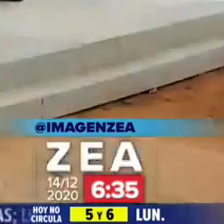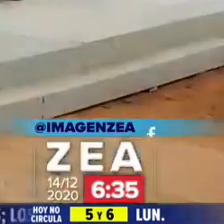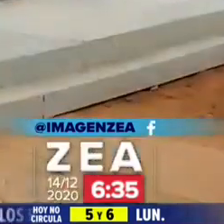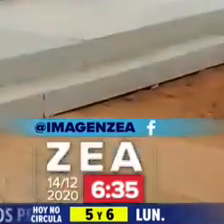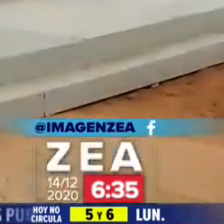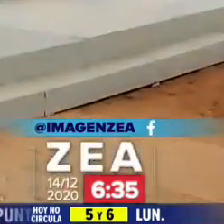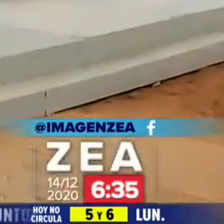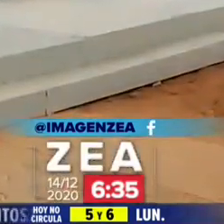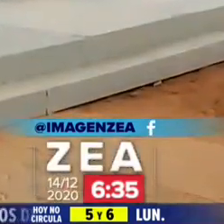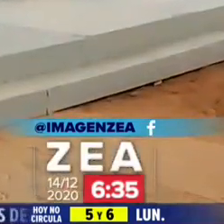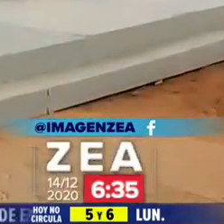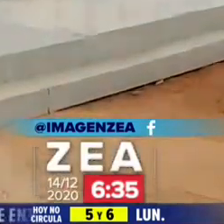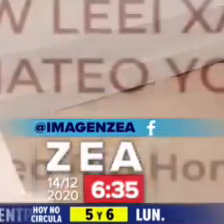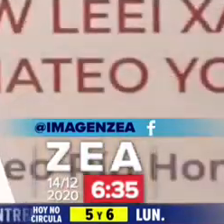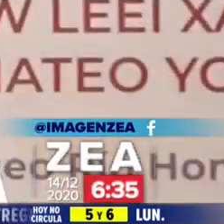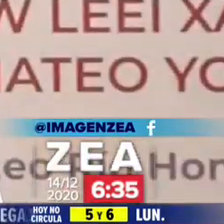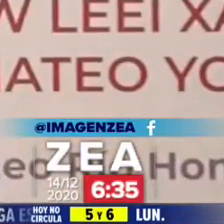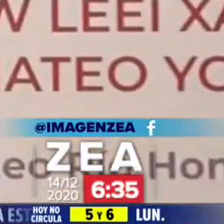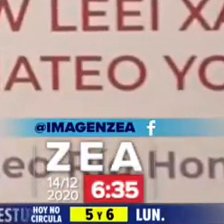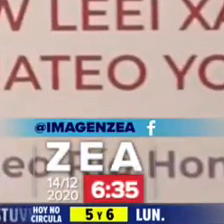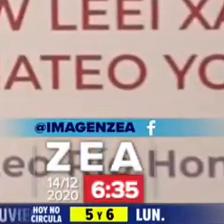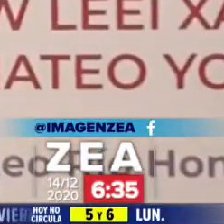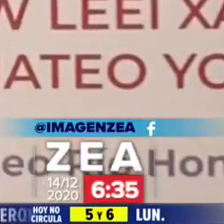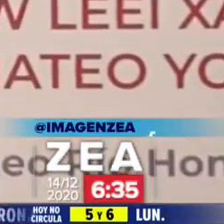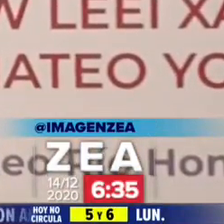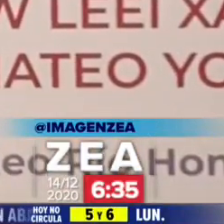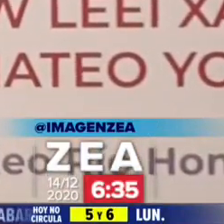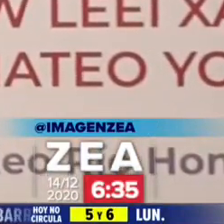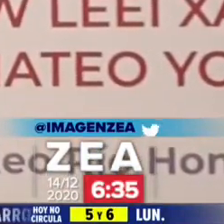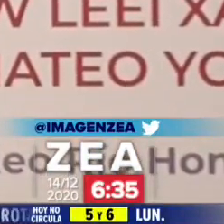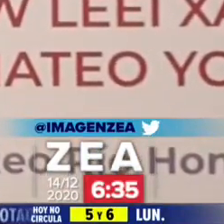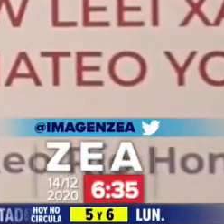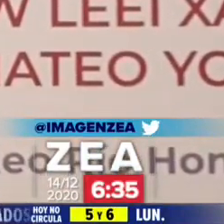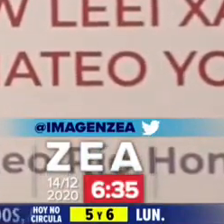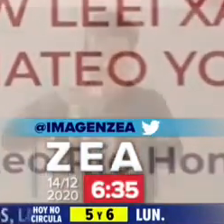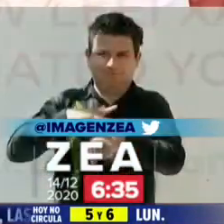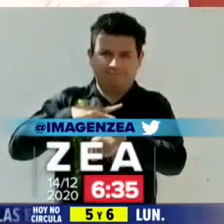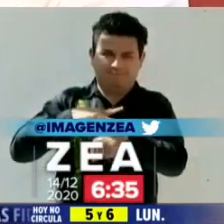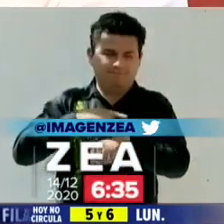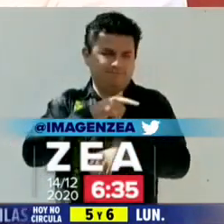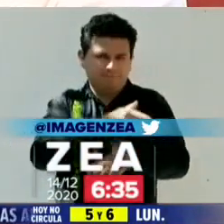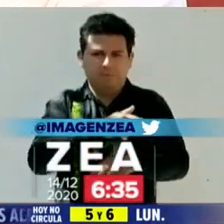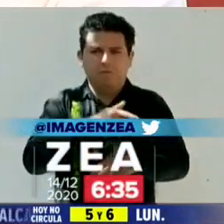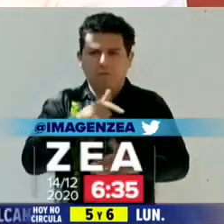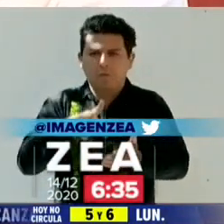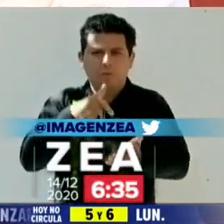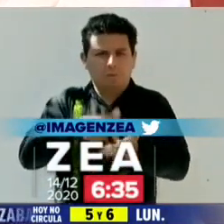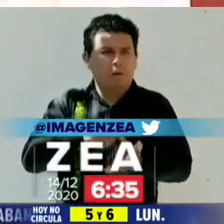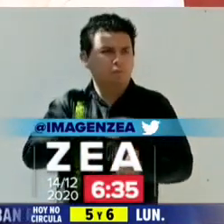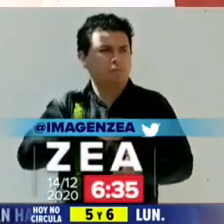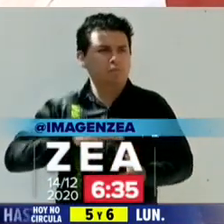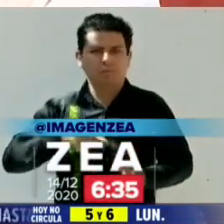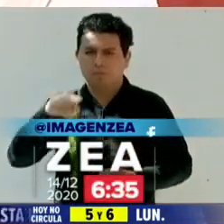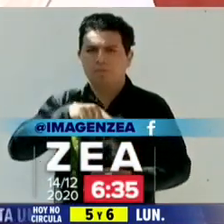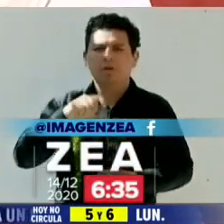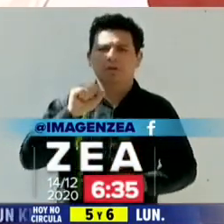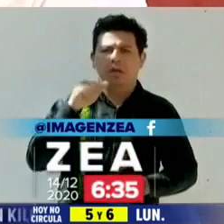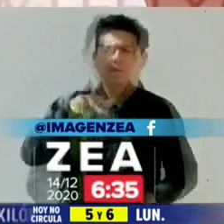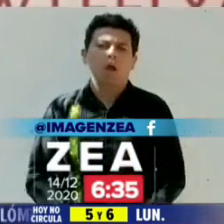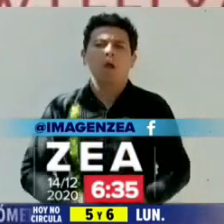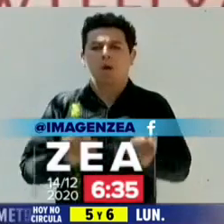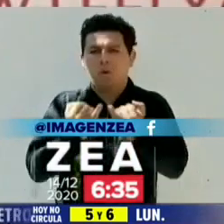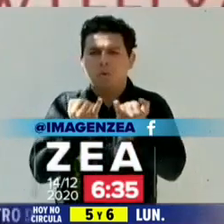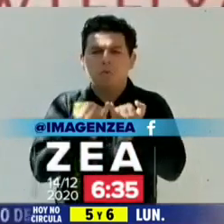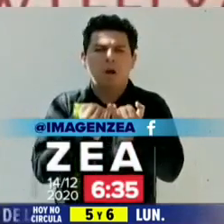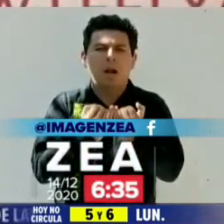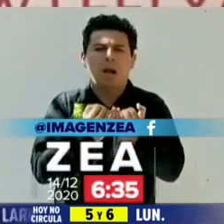en Baja California Sur, en Colima, en Michoacán y Nayarit, además de San Luis Potosí, Sonora, Tlaxcala y Zacatecas. En tanto, avanzan las alianzas entre